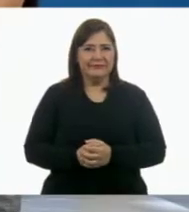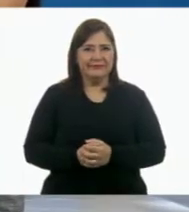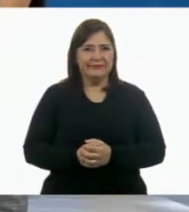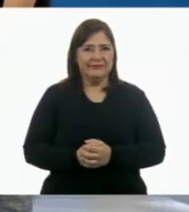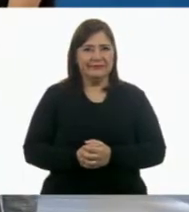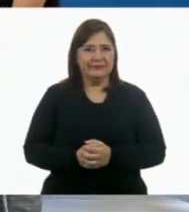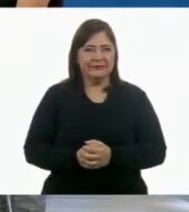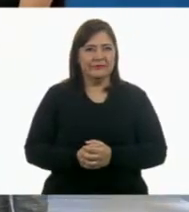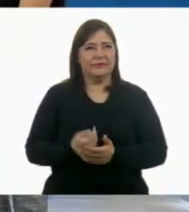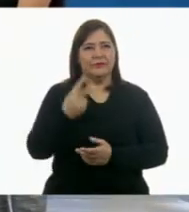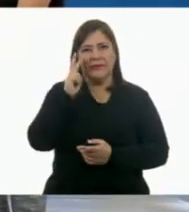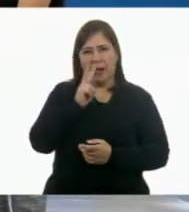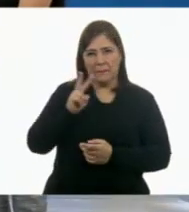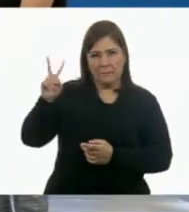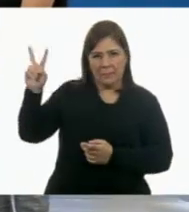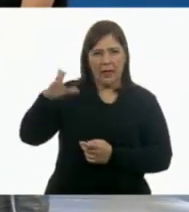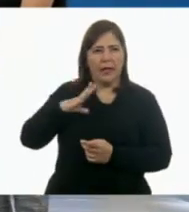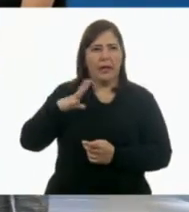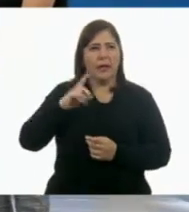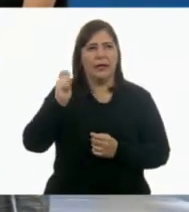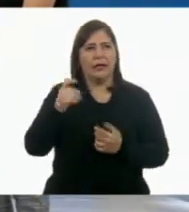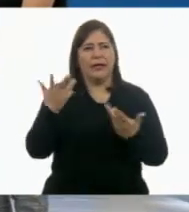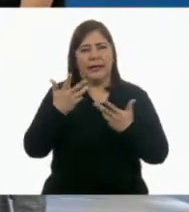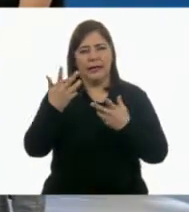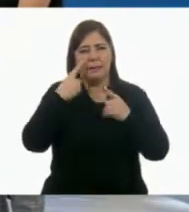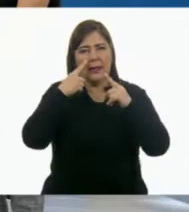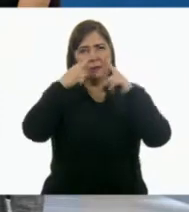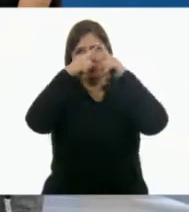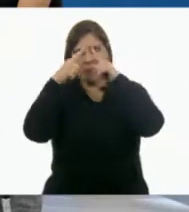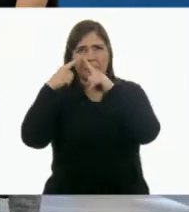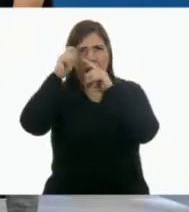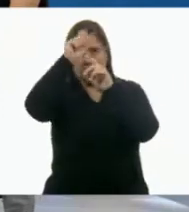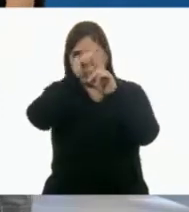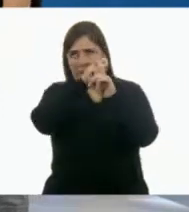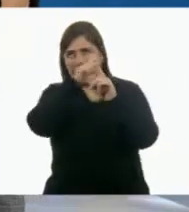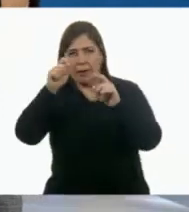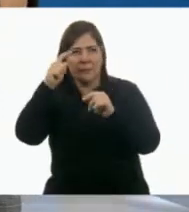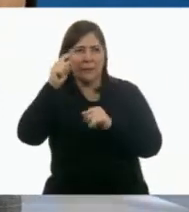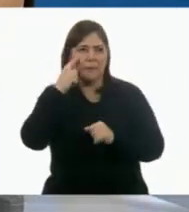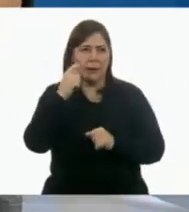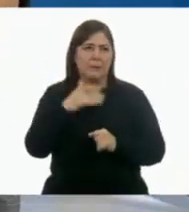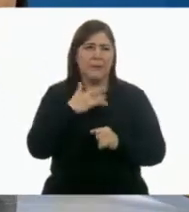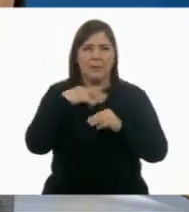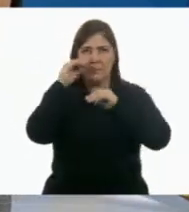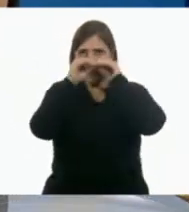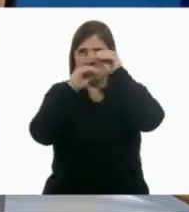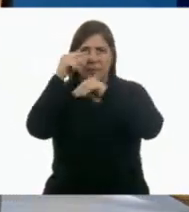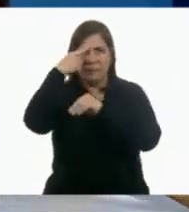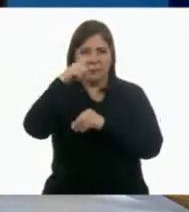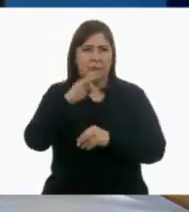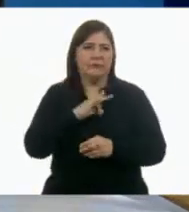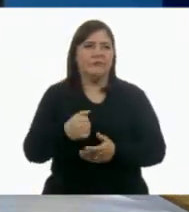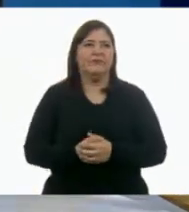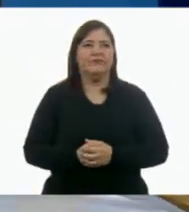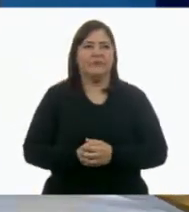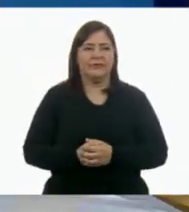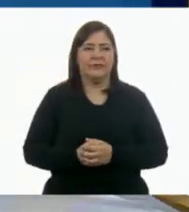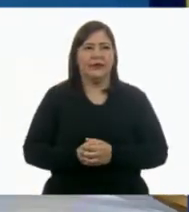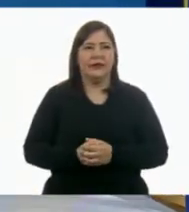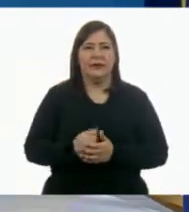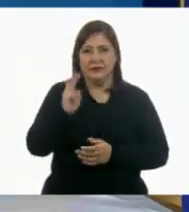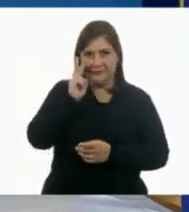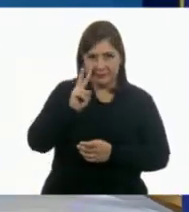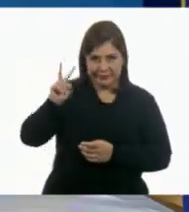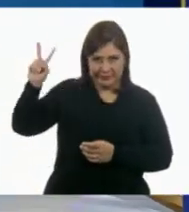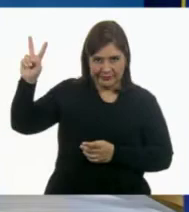Y aquí nos manda estas rectas, vamos a acomodarlas. Aquí tengo del otro lado, aquí está, ya